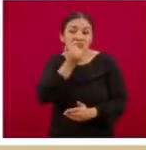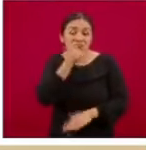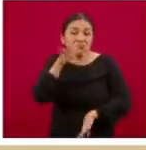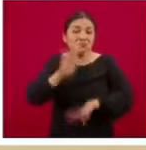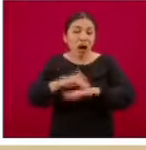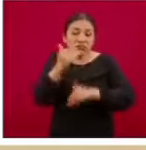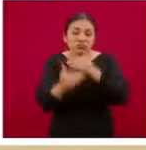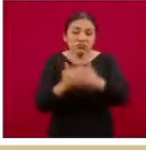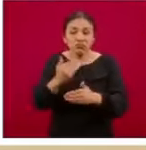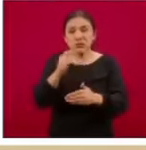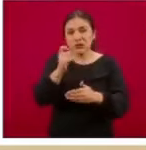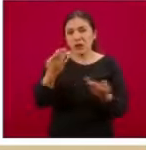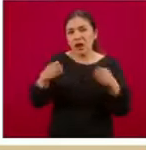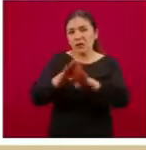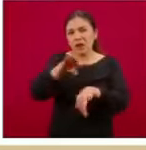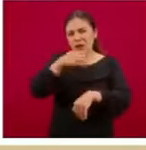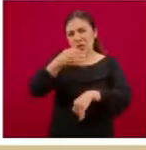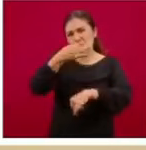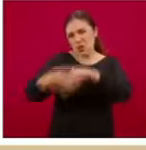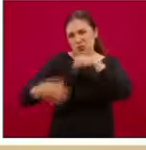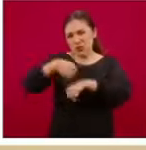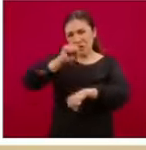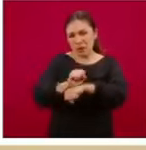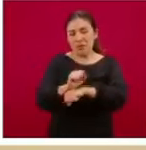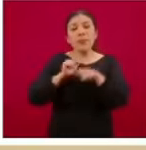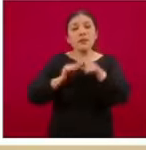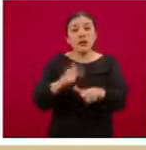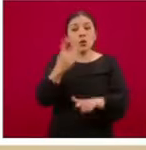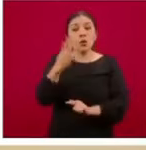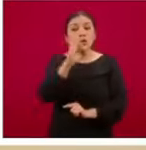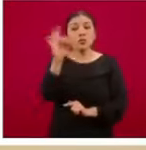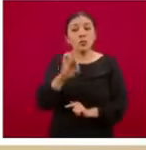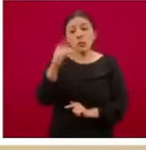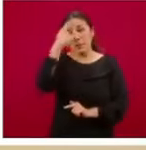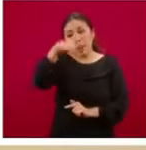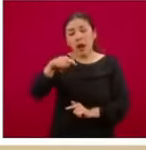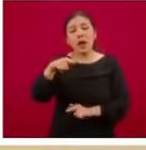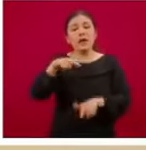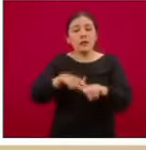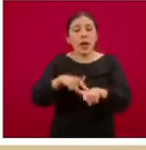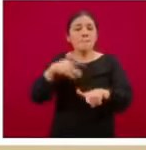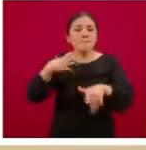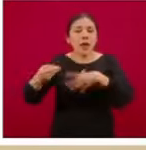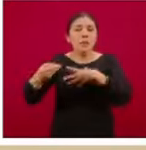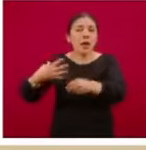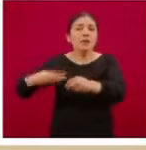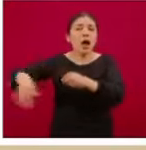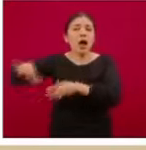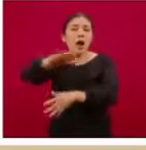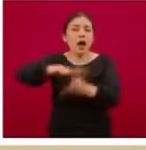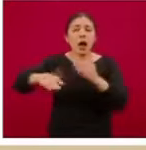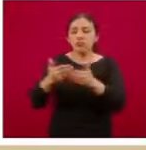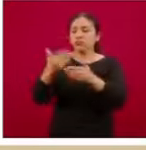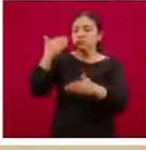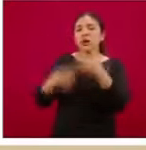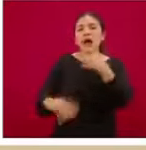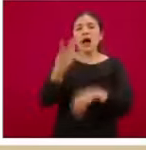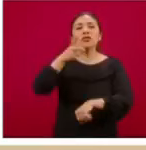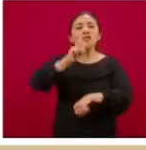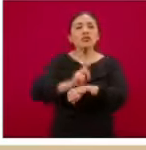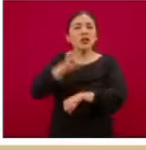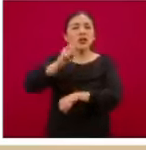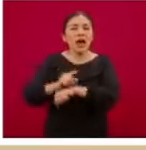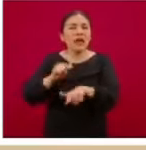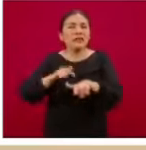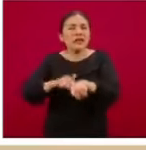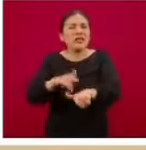de cerrar la semana. Continúa en 4% la actividad epidémica, es decir, los casos que en los últimos 14 días